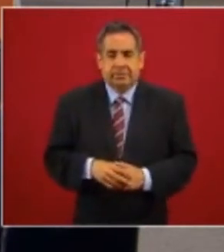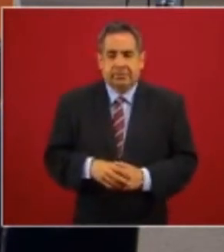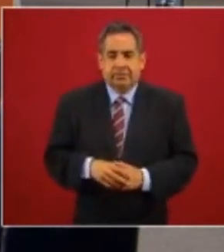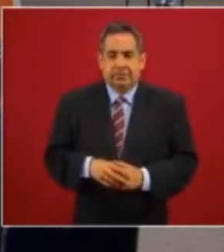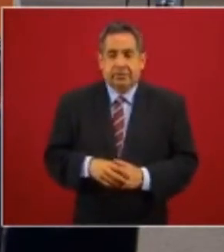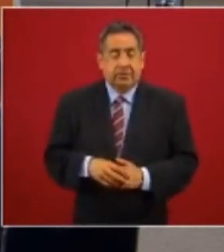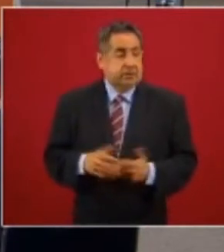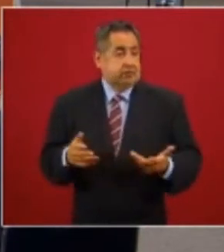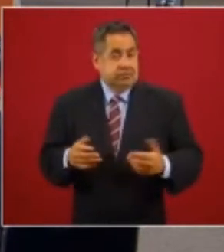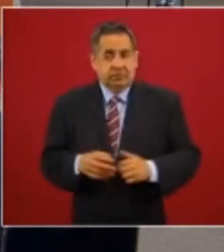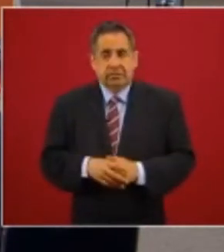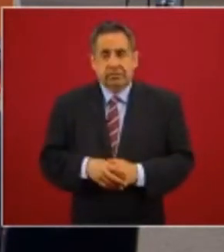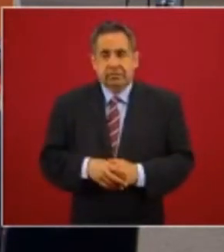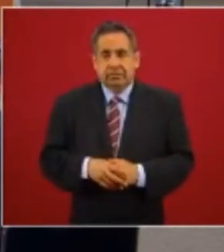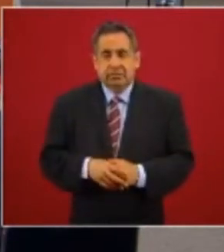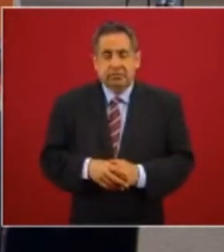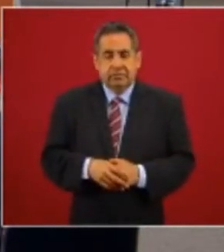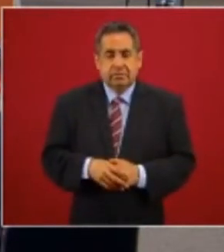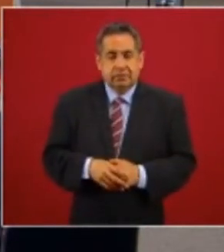Porque ahora